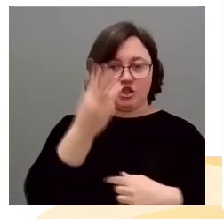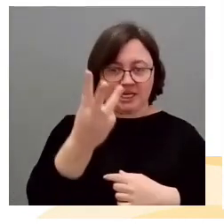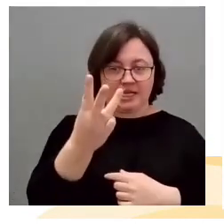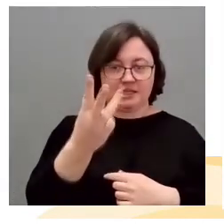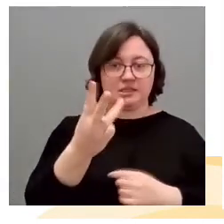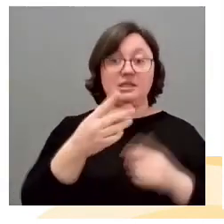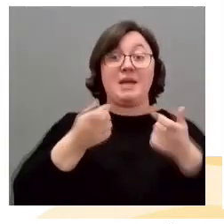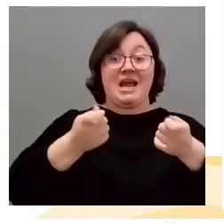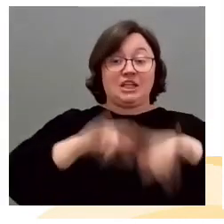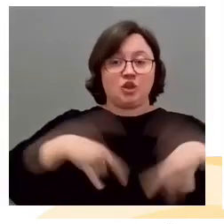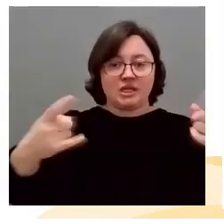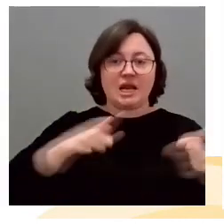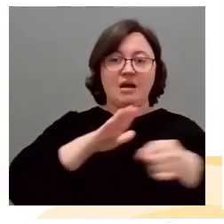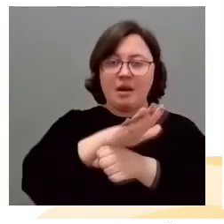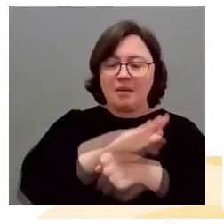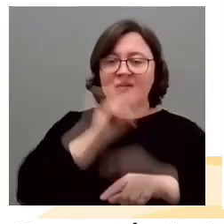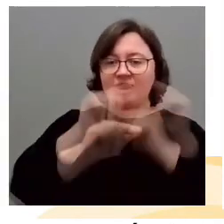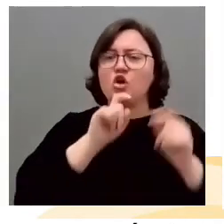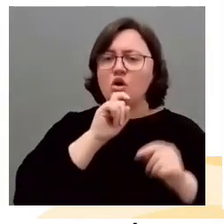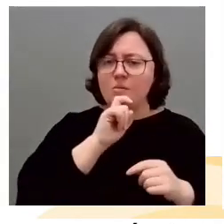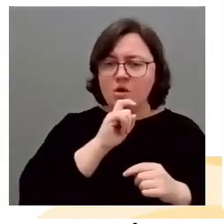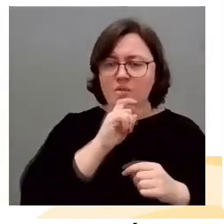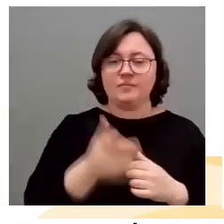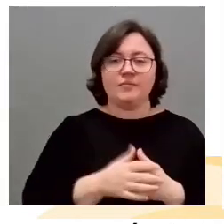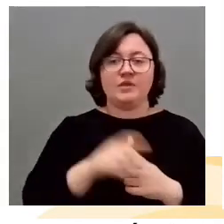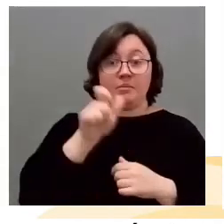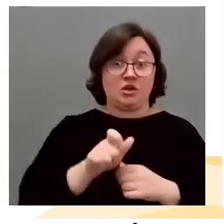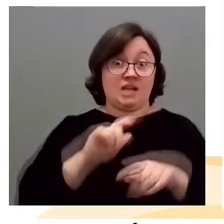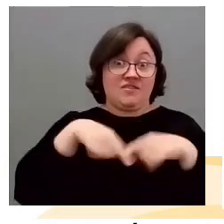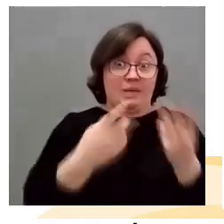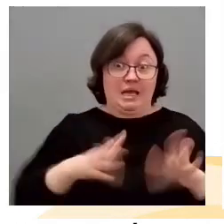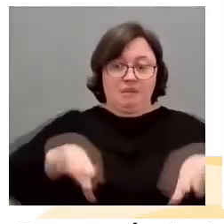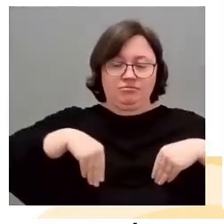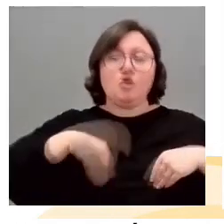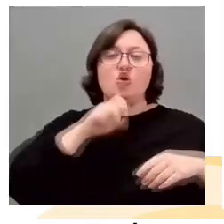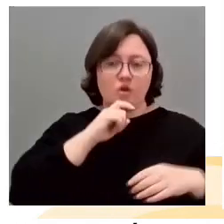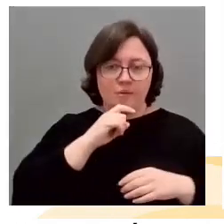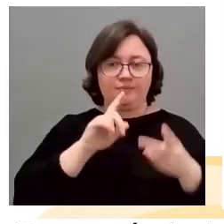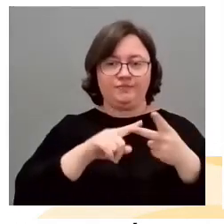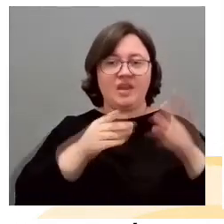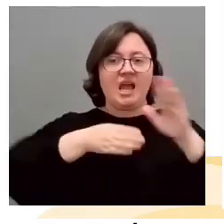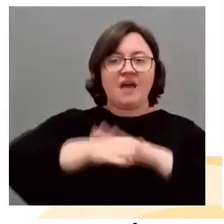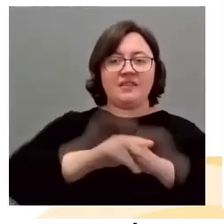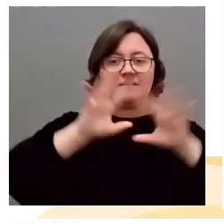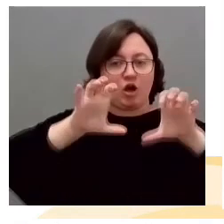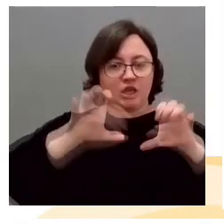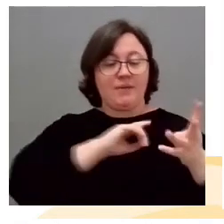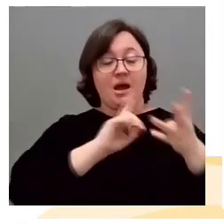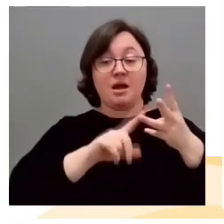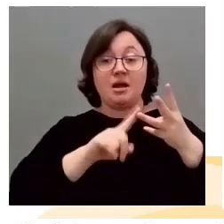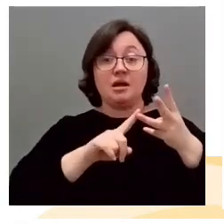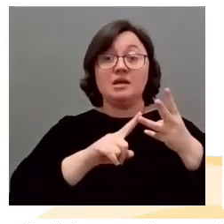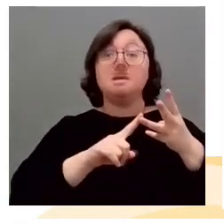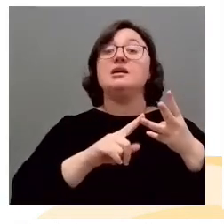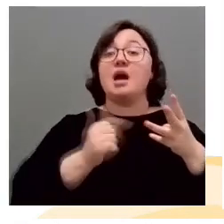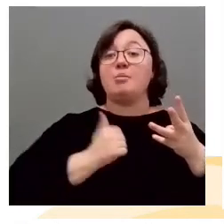del sobrecoste e impacto de la pandemia en las familias de personas con parálisis cerebral, sobre accesibilidad cognitiva y también a